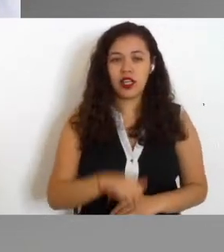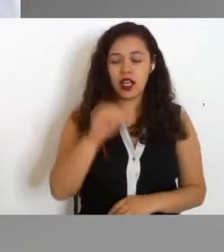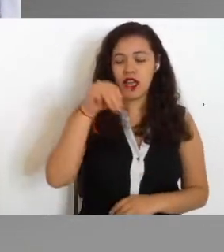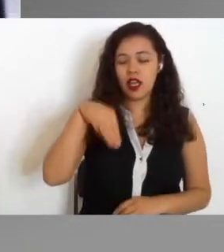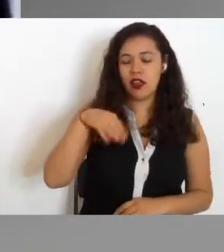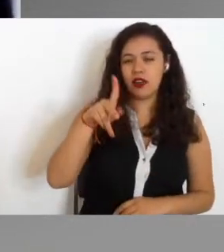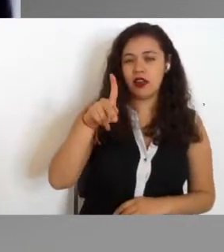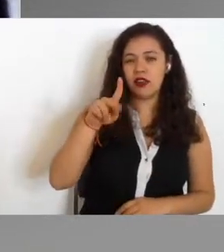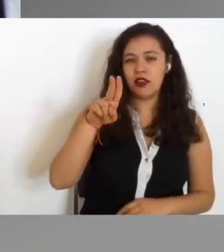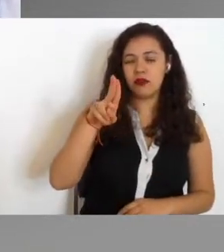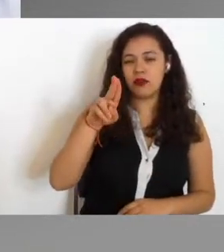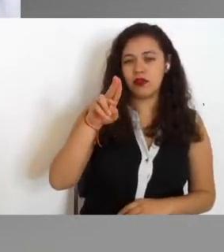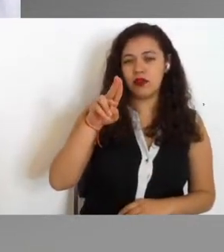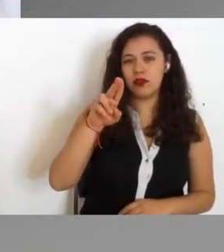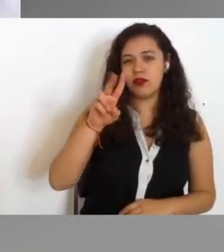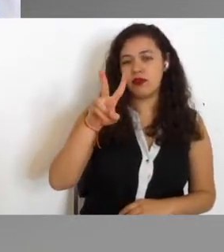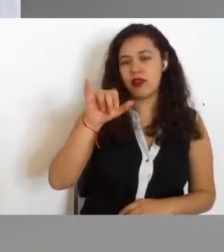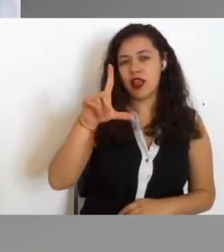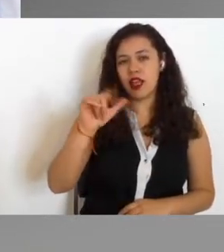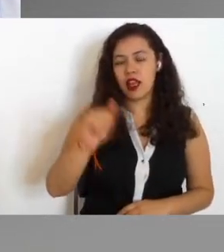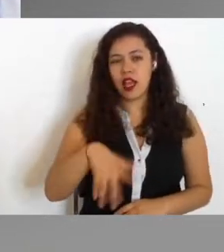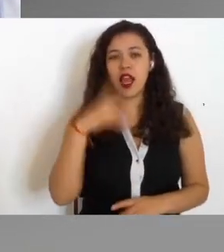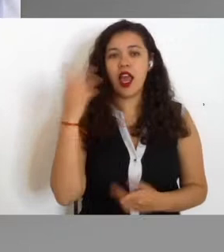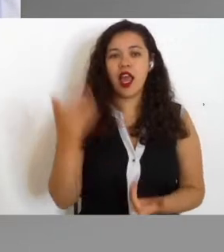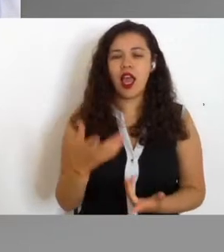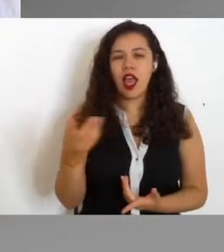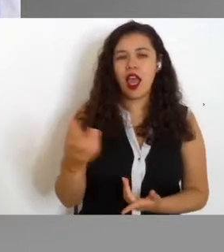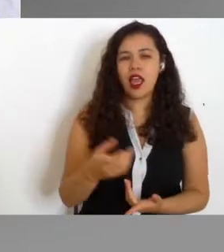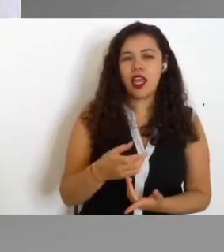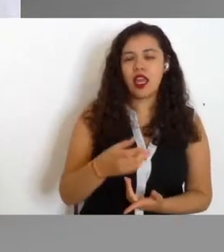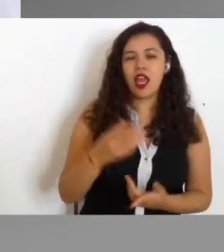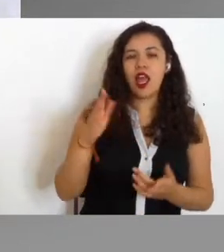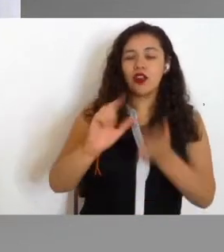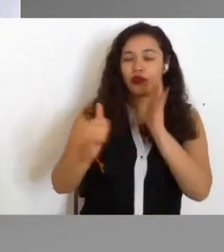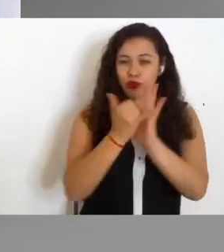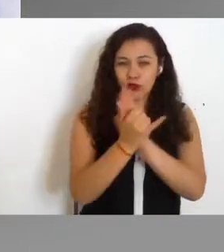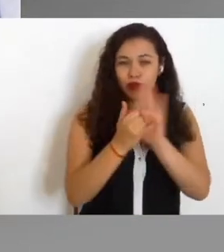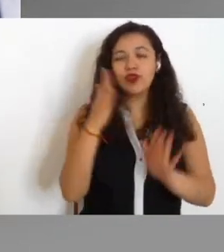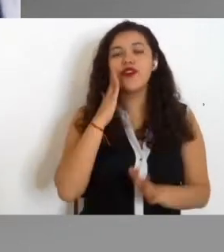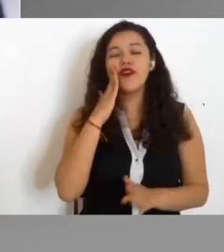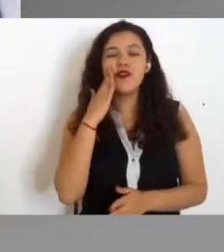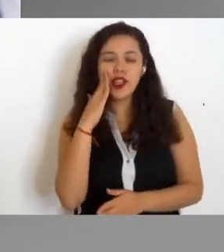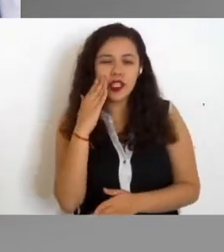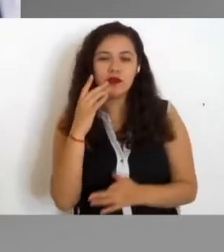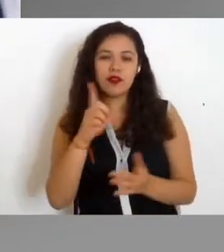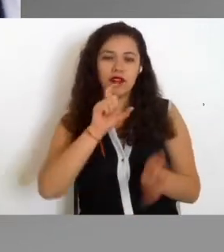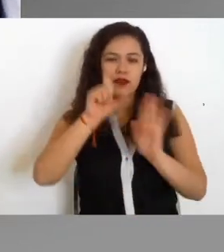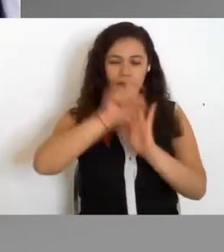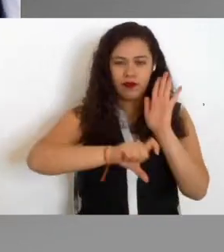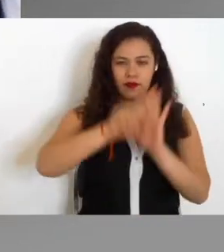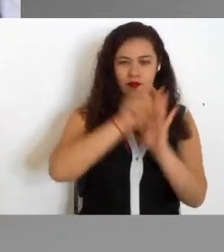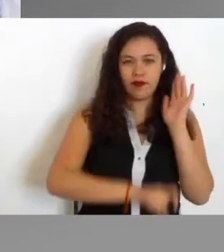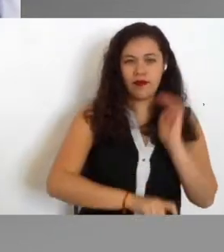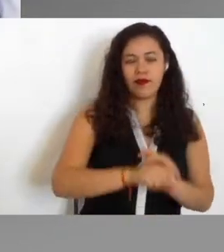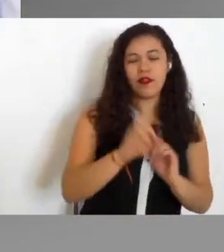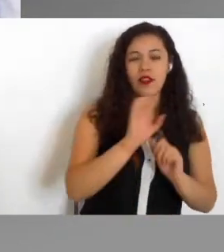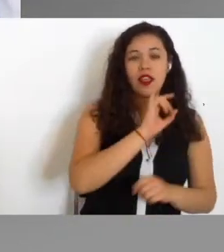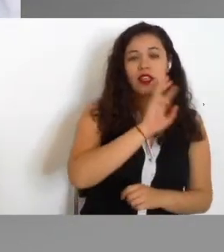Nos encuentran en Spotify, YouTube, Facebook, Instagram. Y página web es